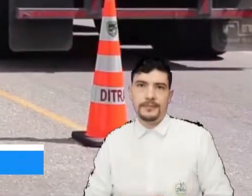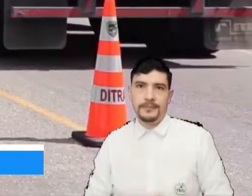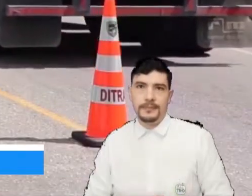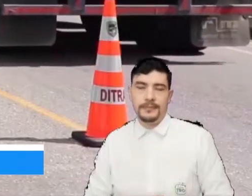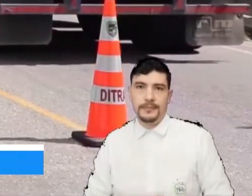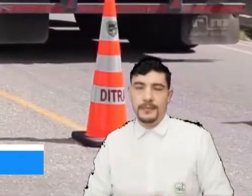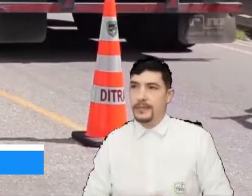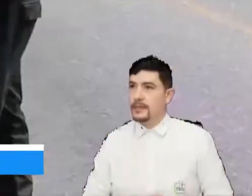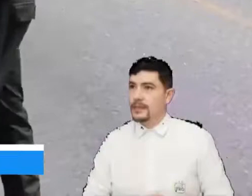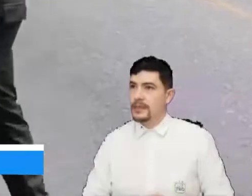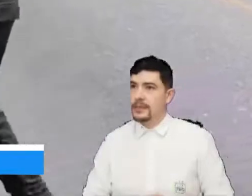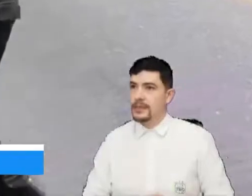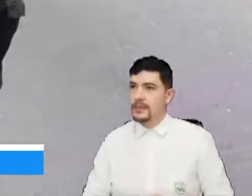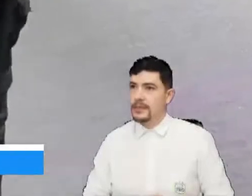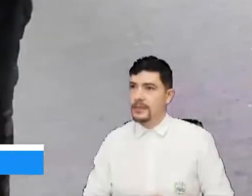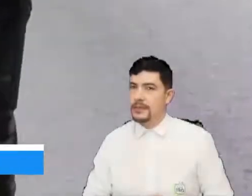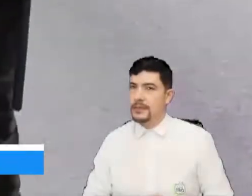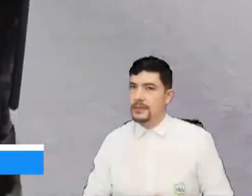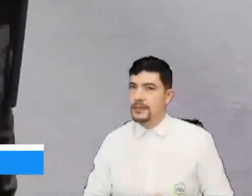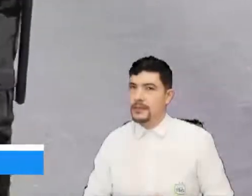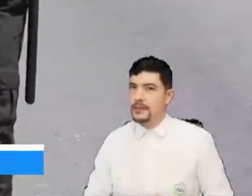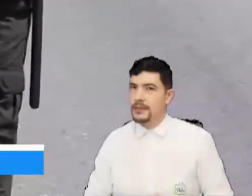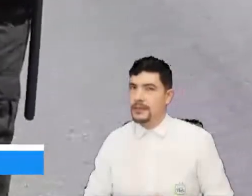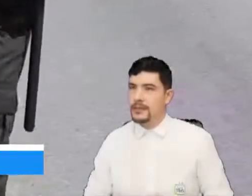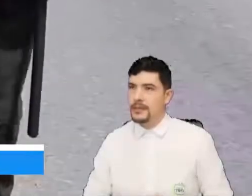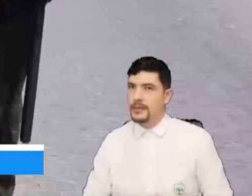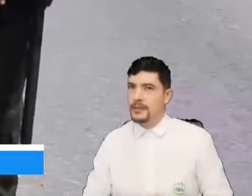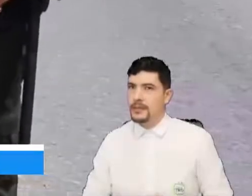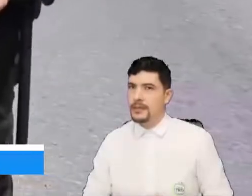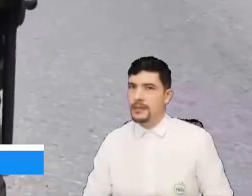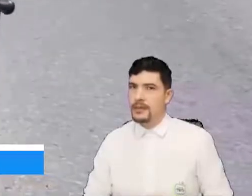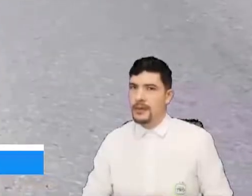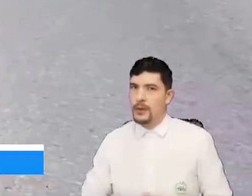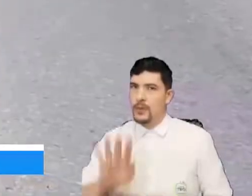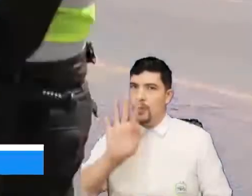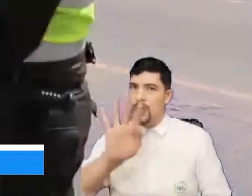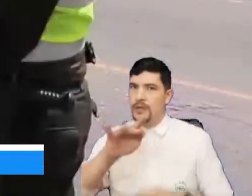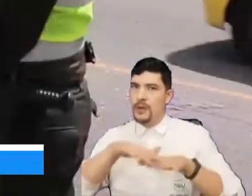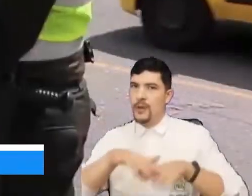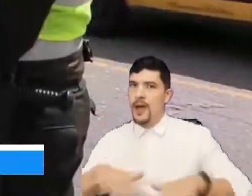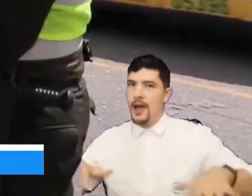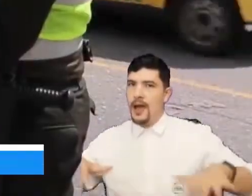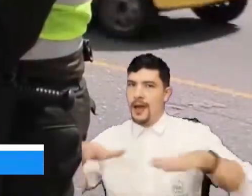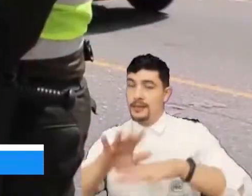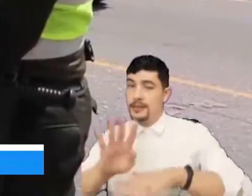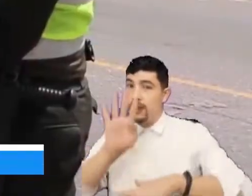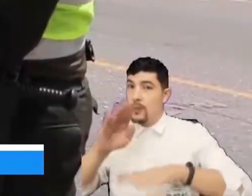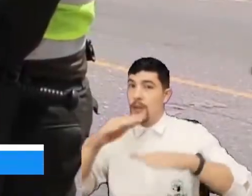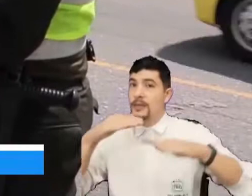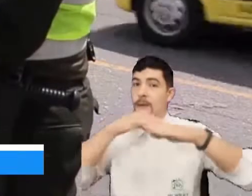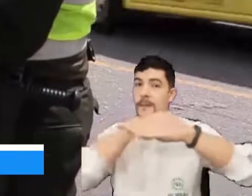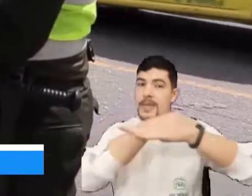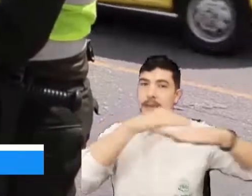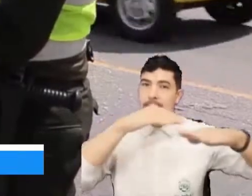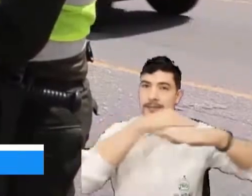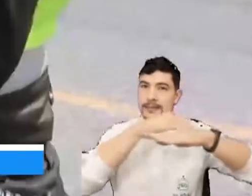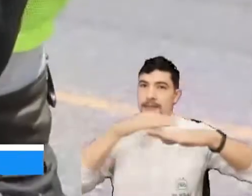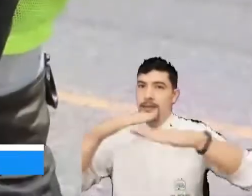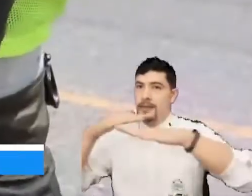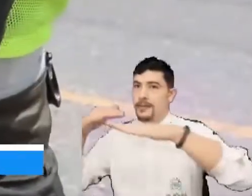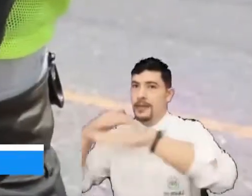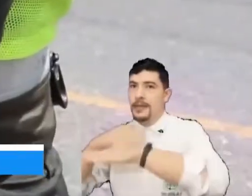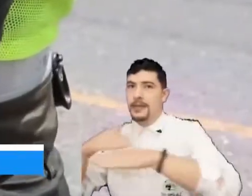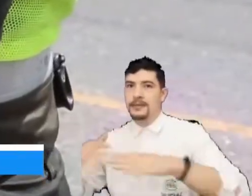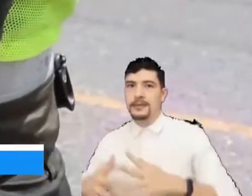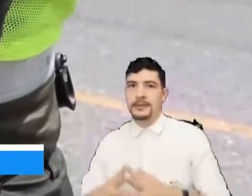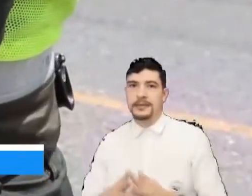Son 4 corredores viales para salir de la ciudad. Hay retenes en cada uno de ellos. Policía de Tránsito y Transporte como Tránsito